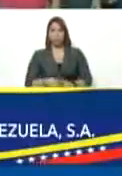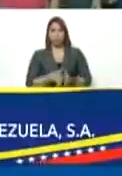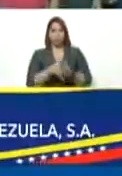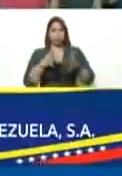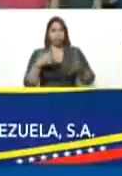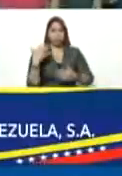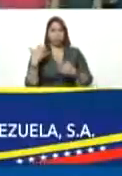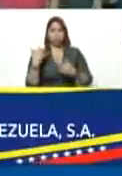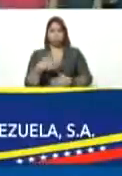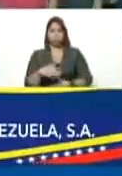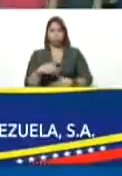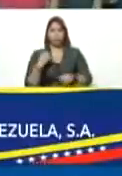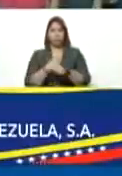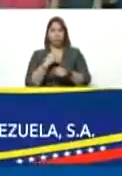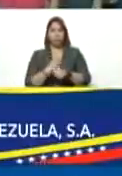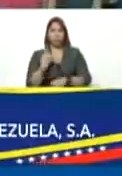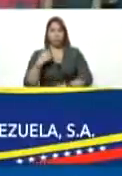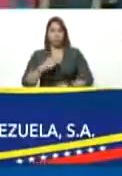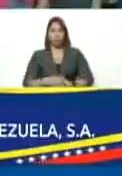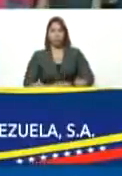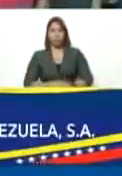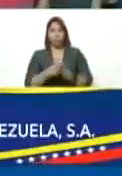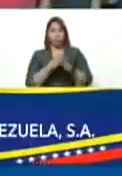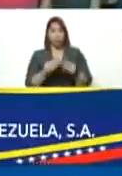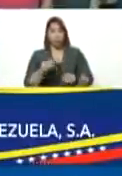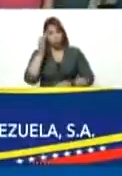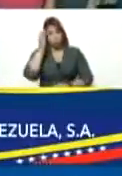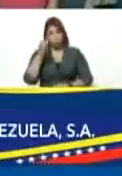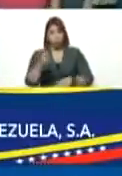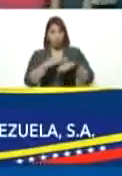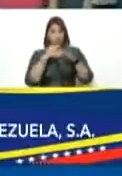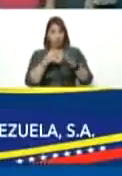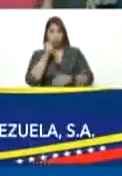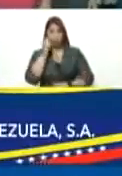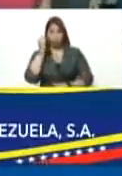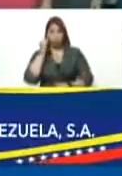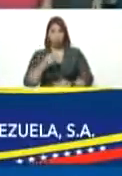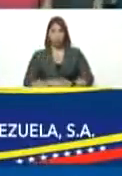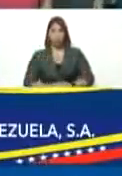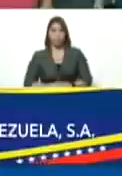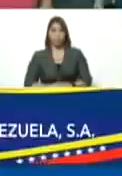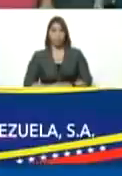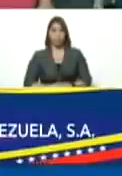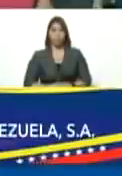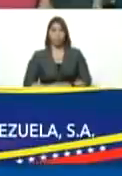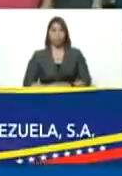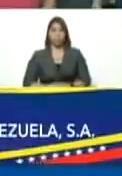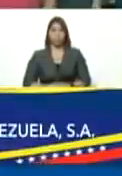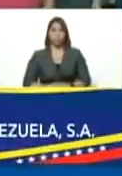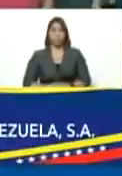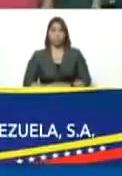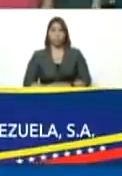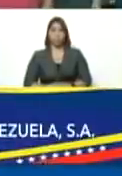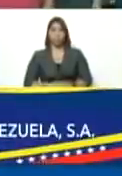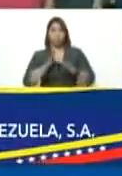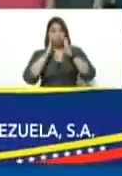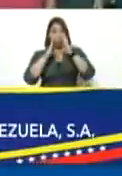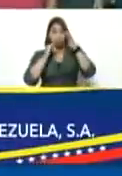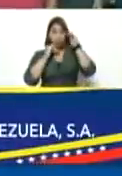tremendo trabajo. Y todo el Consejo de Ministros, señora vicepresidenta,